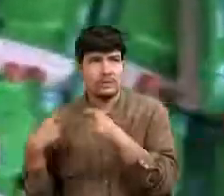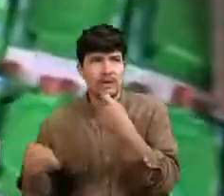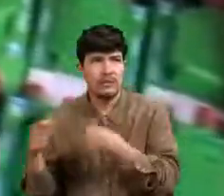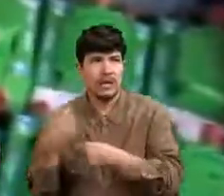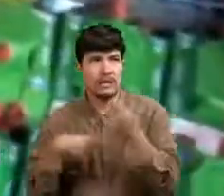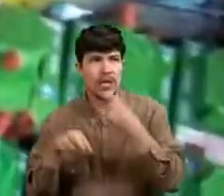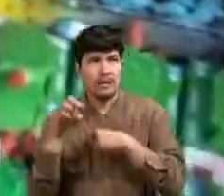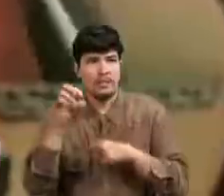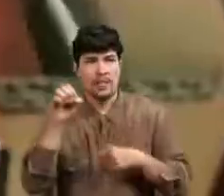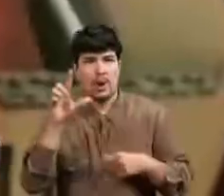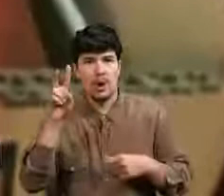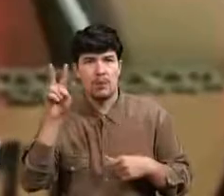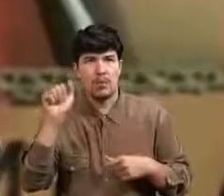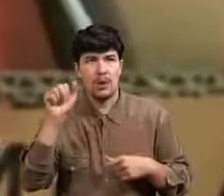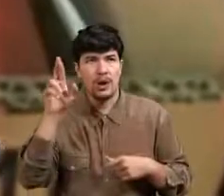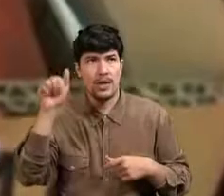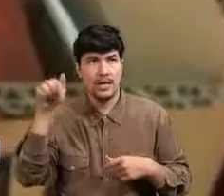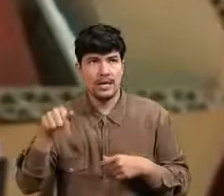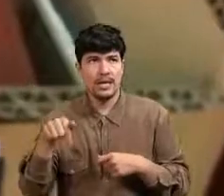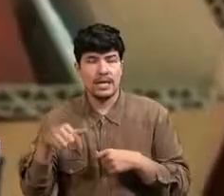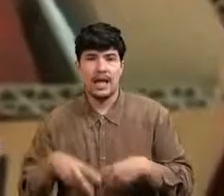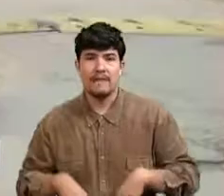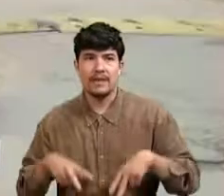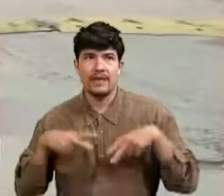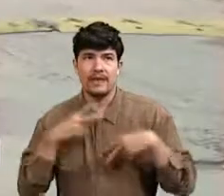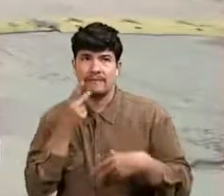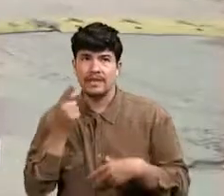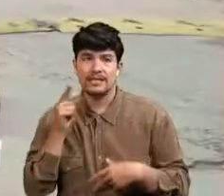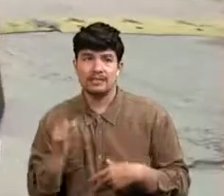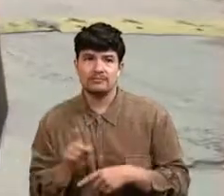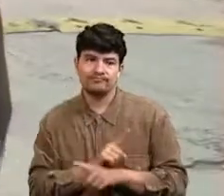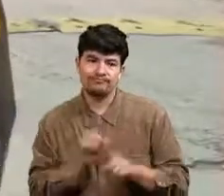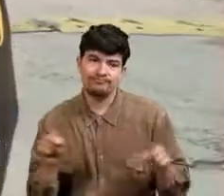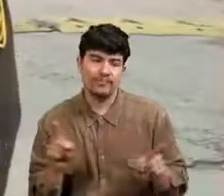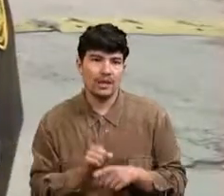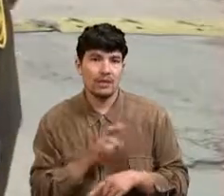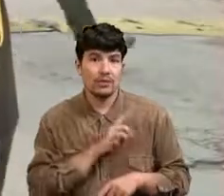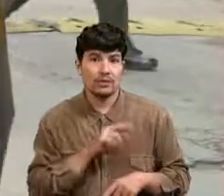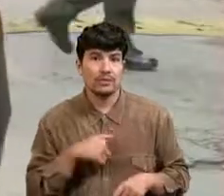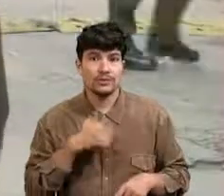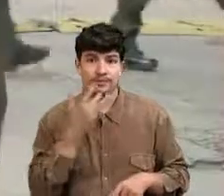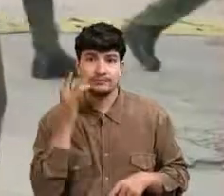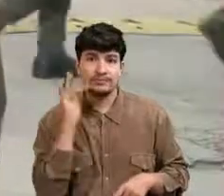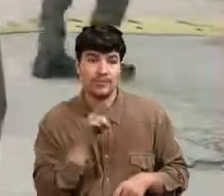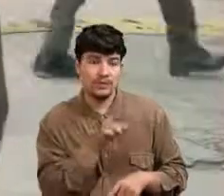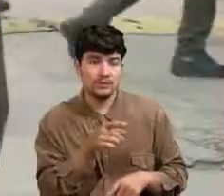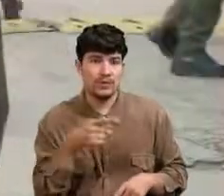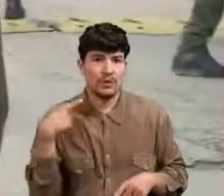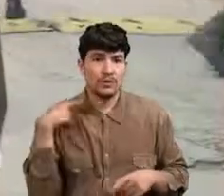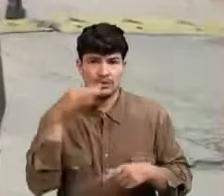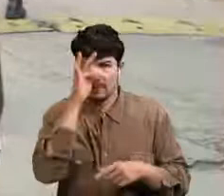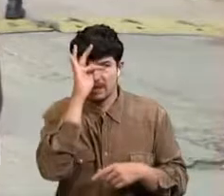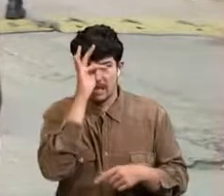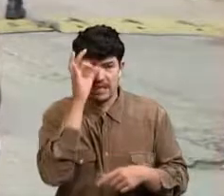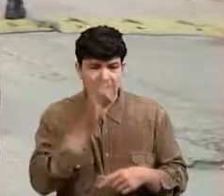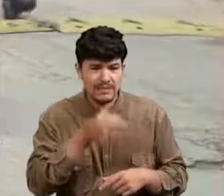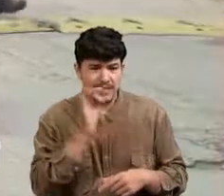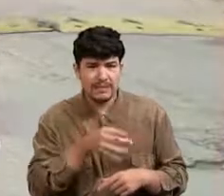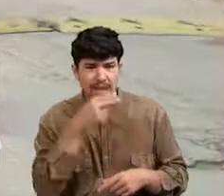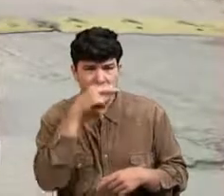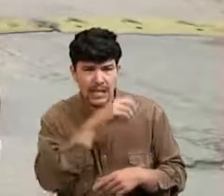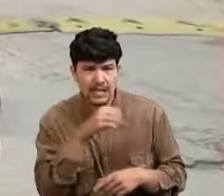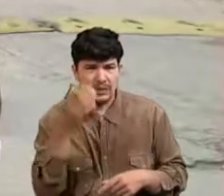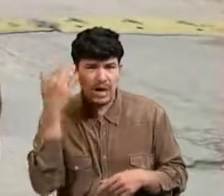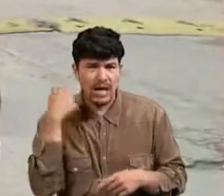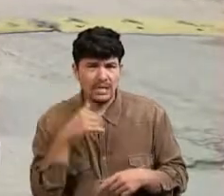de pólvora en Bucaramanga, la vida no ha sido fácil. Es lamentable ver cómo a los hospitales siempre llegan menores de edad que han